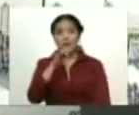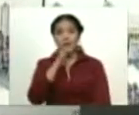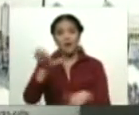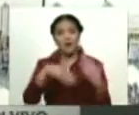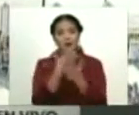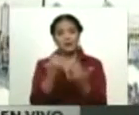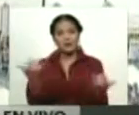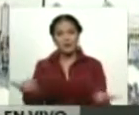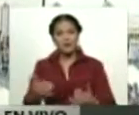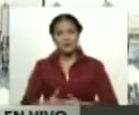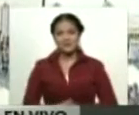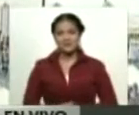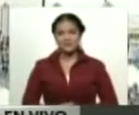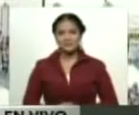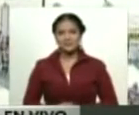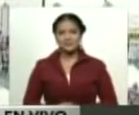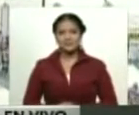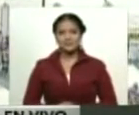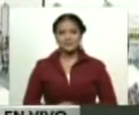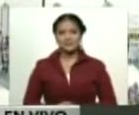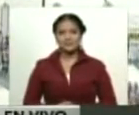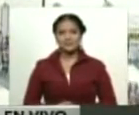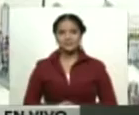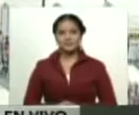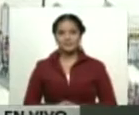podemos ofrecer desde